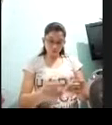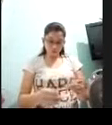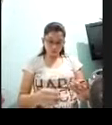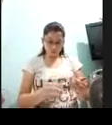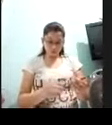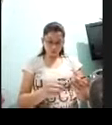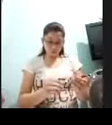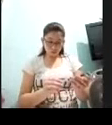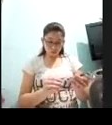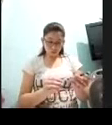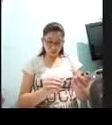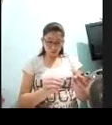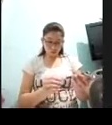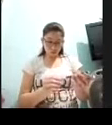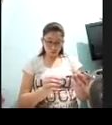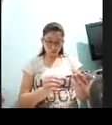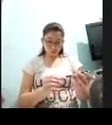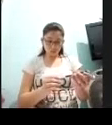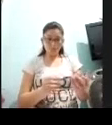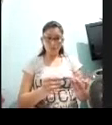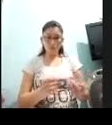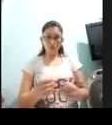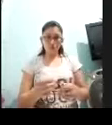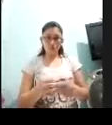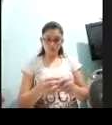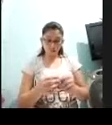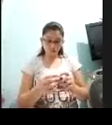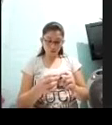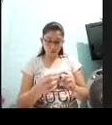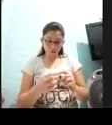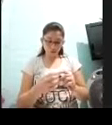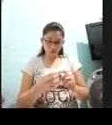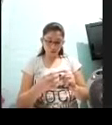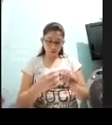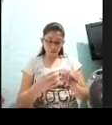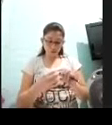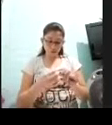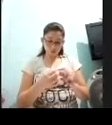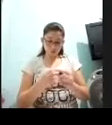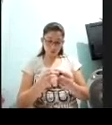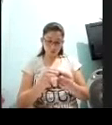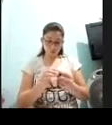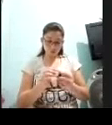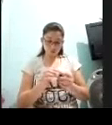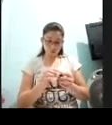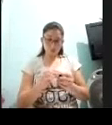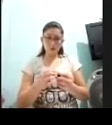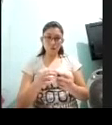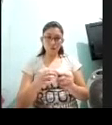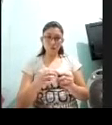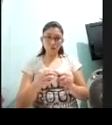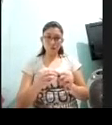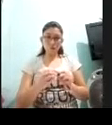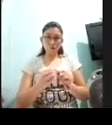diga, my name is Silvia. Y no es el nombre de ella, Silvia, no, es